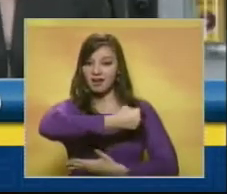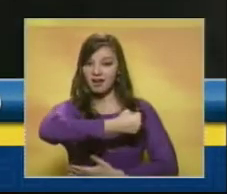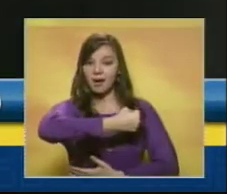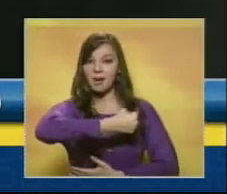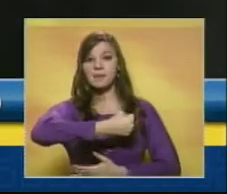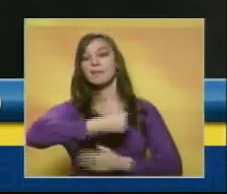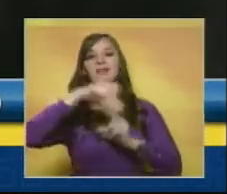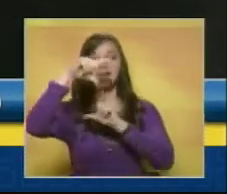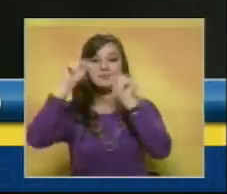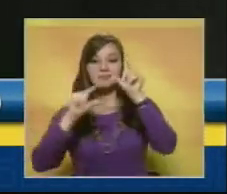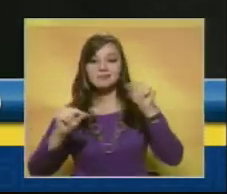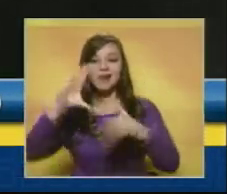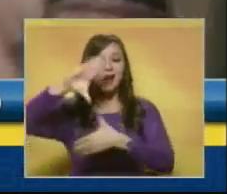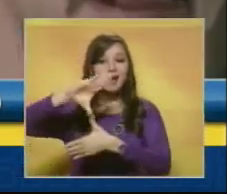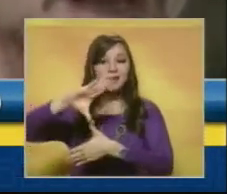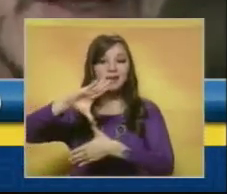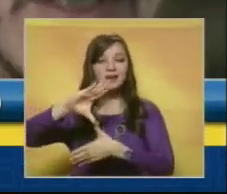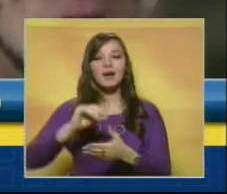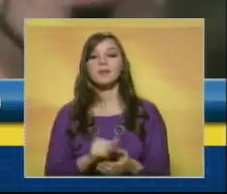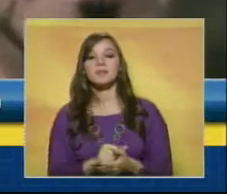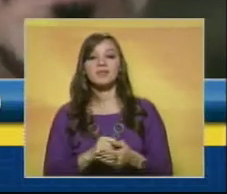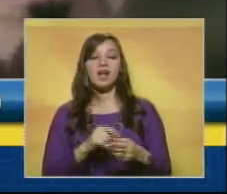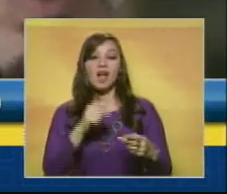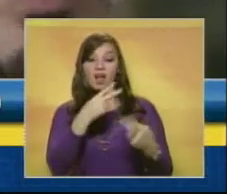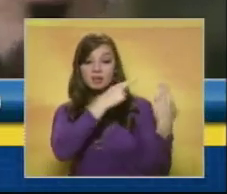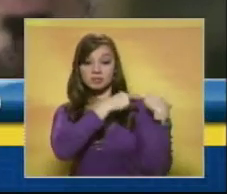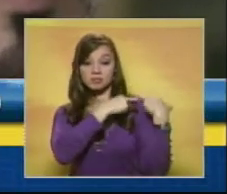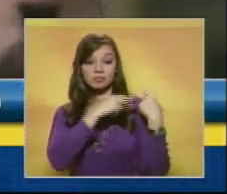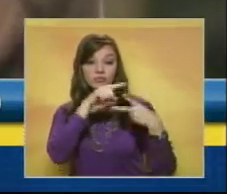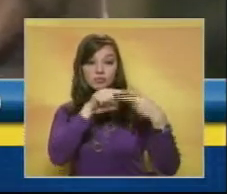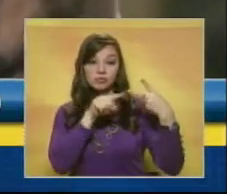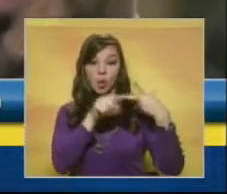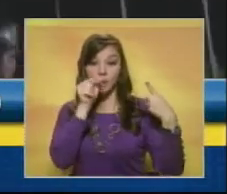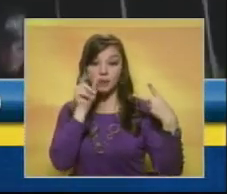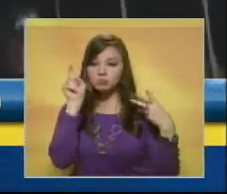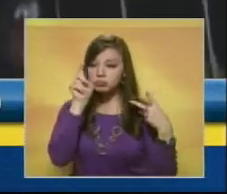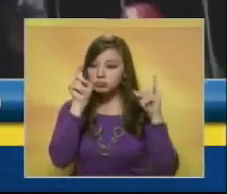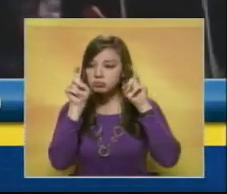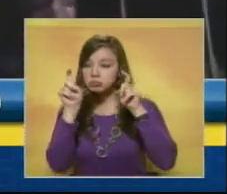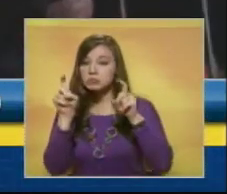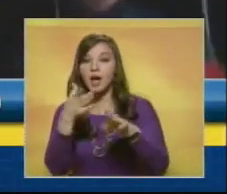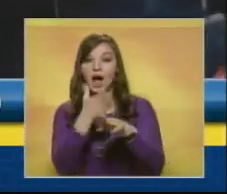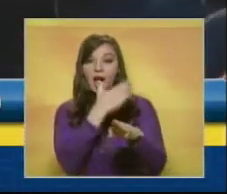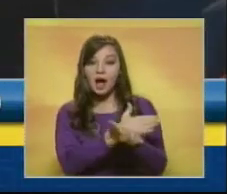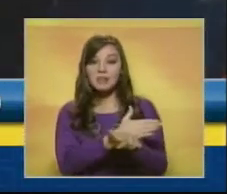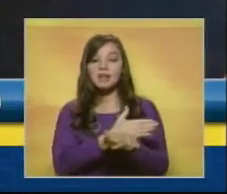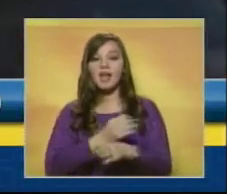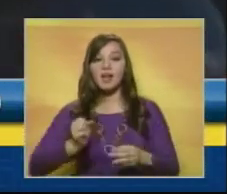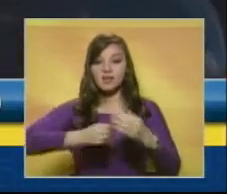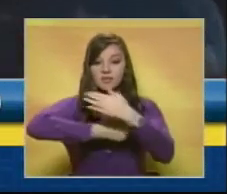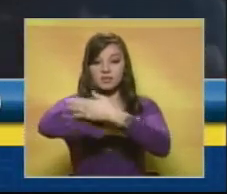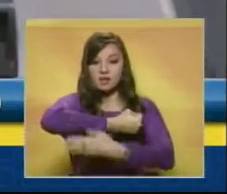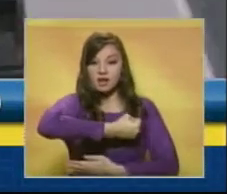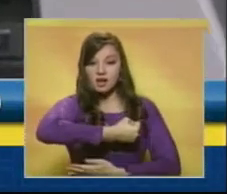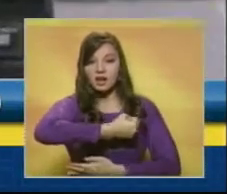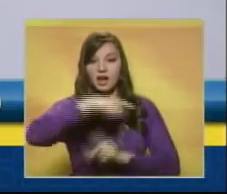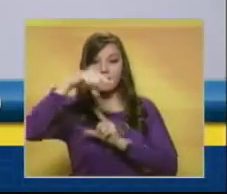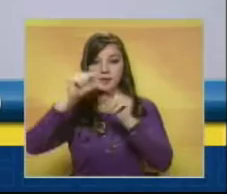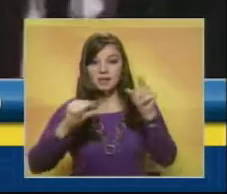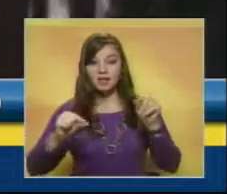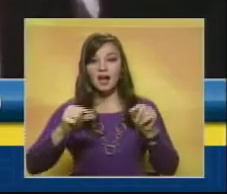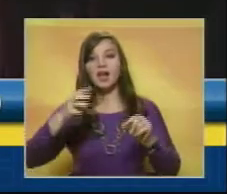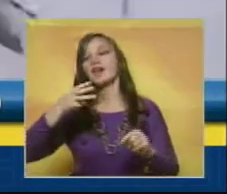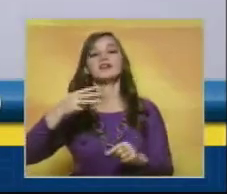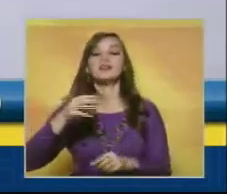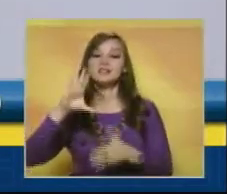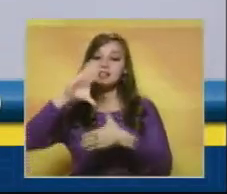película volverá a estar dirigida por los hermanos Joe y Anthony Russo, que ya estuvieron al frente de Capitán América, el Soldado de Invierno.